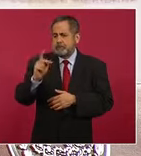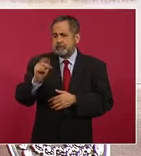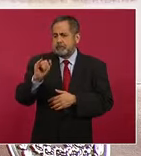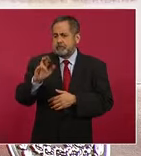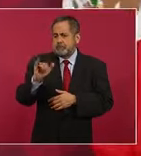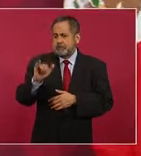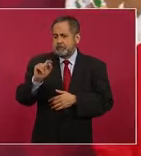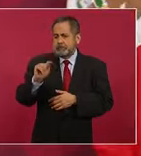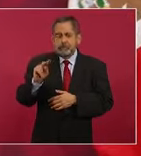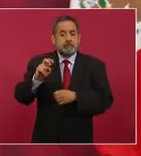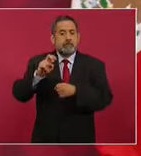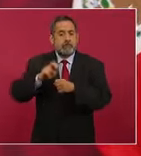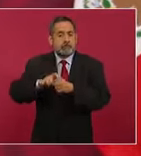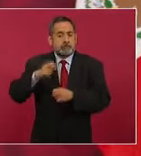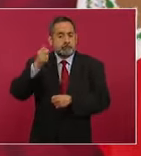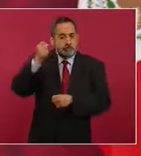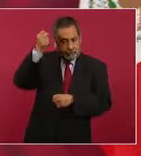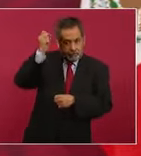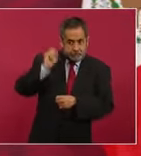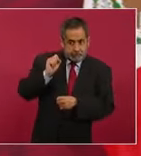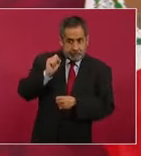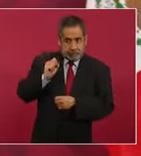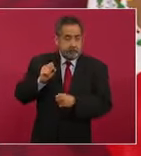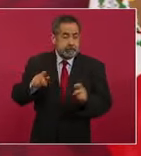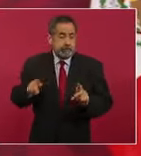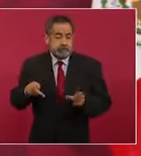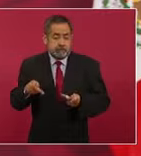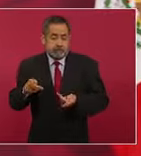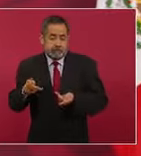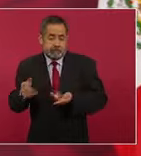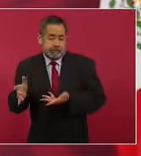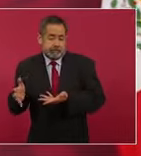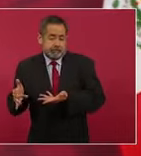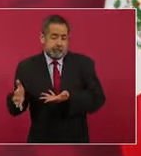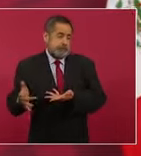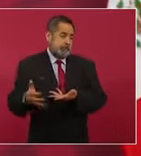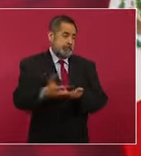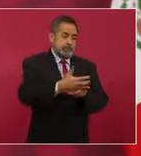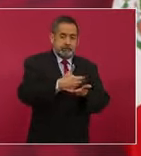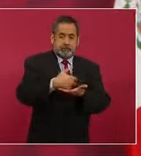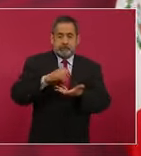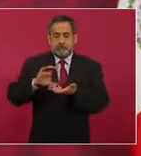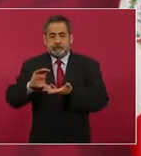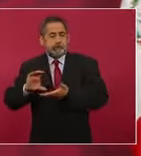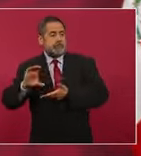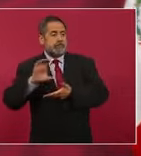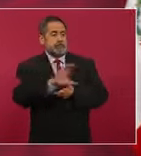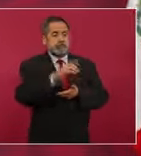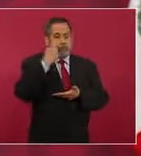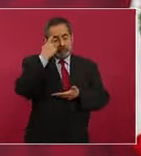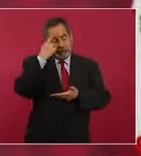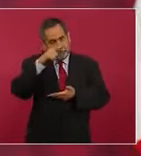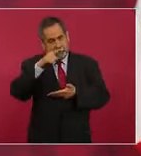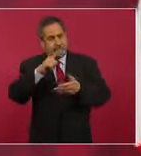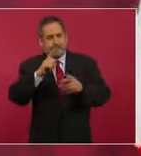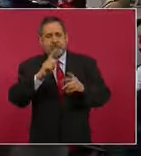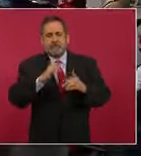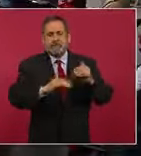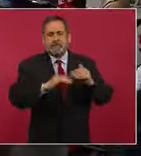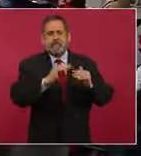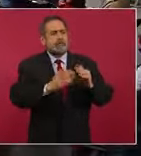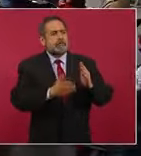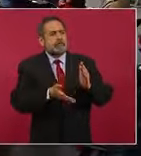todo lo que se obtenga es para la presa Santa María. Desde luego